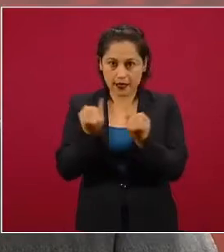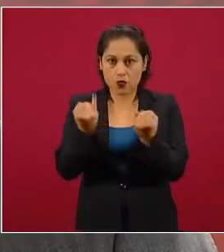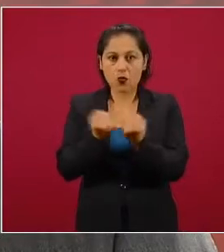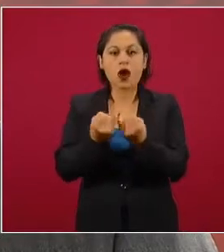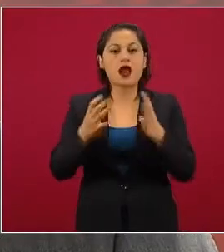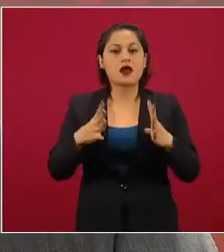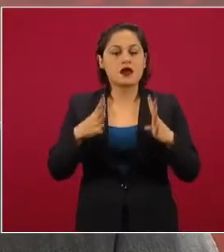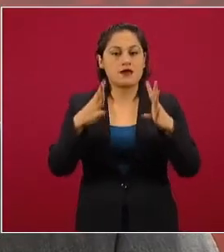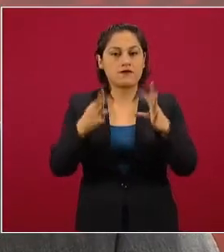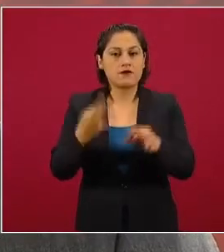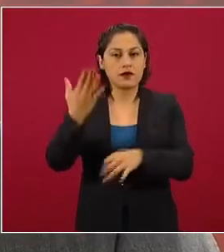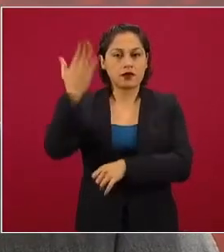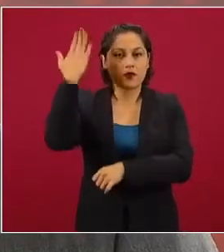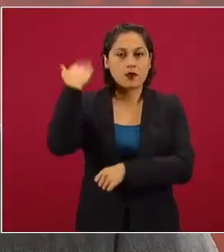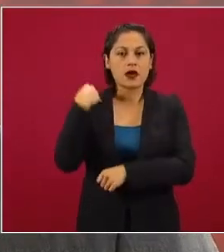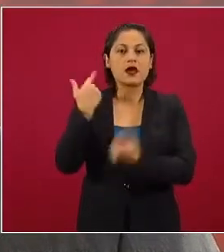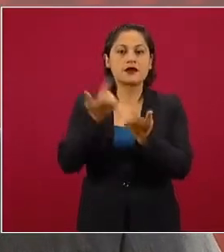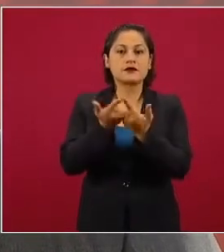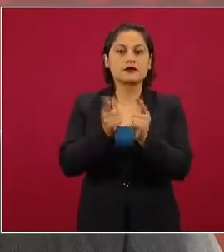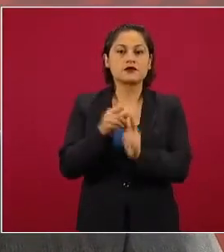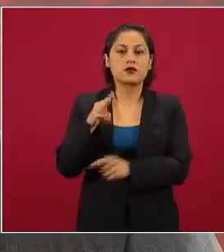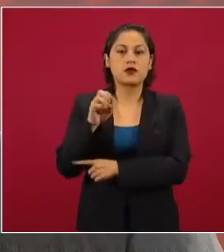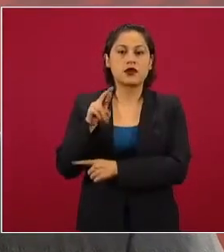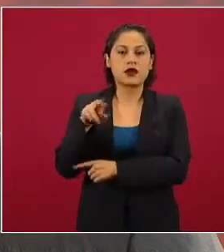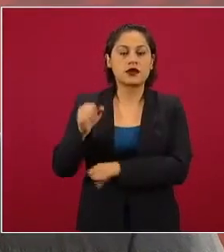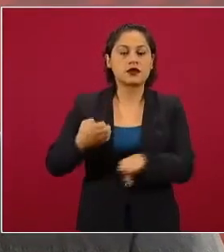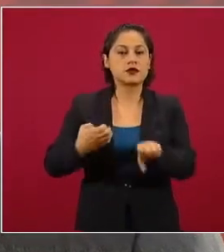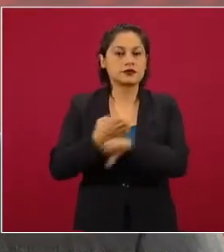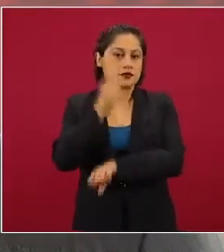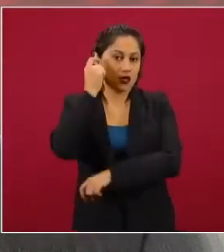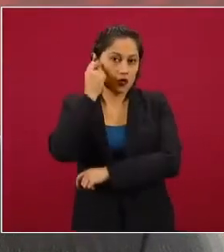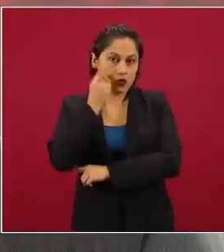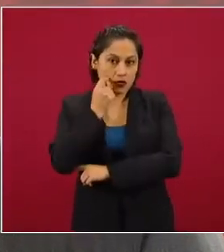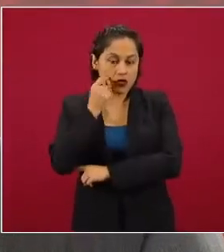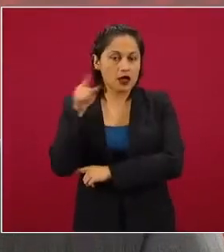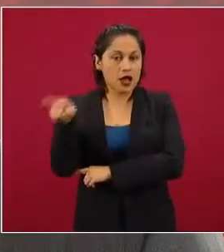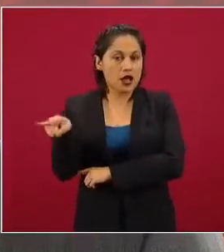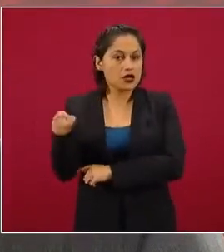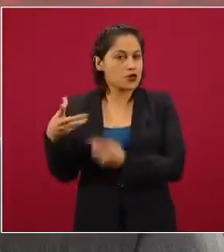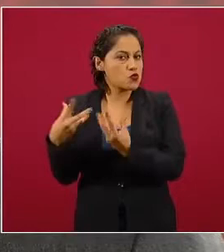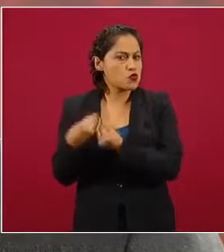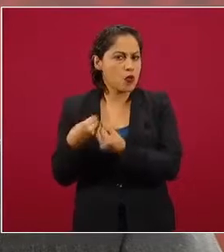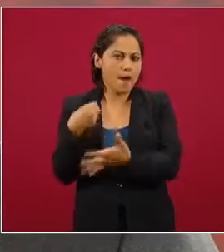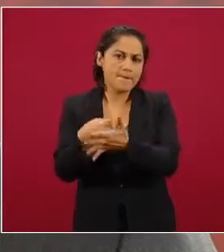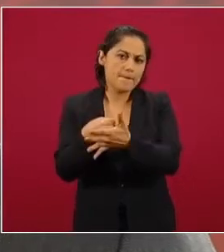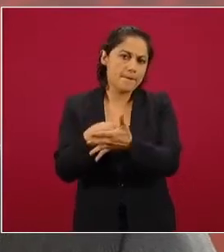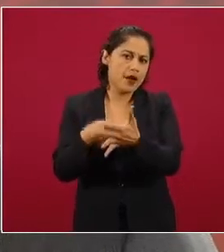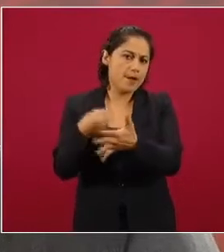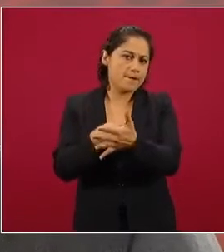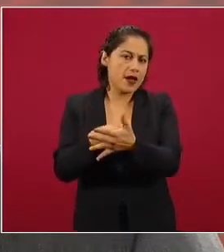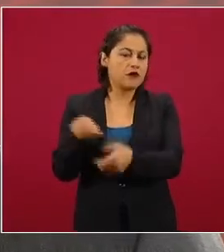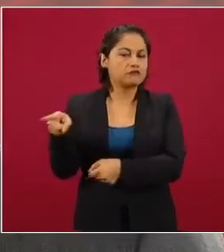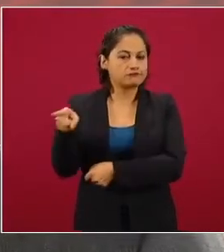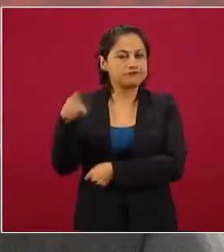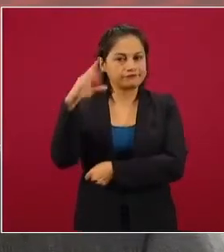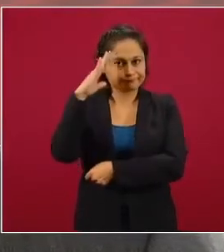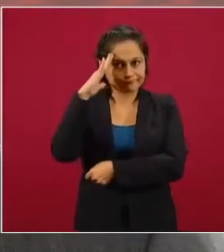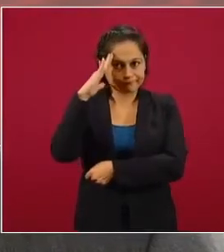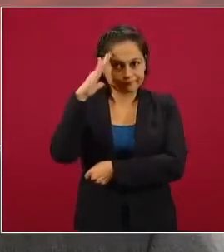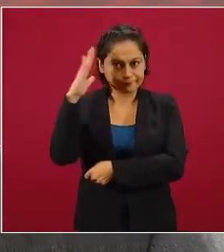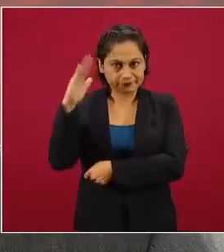de Morena en Guerrero, un luchador social, maestro,